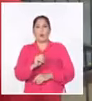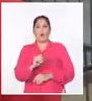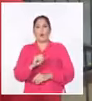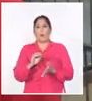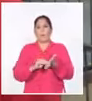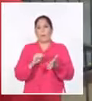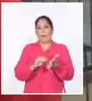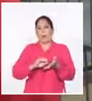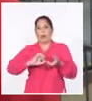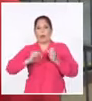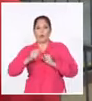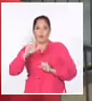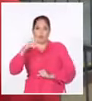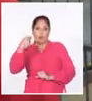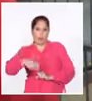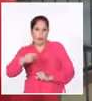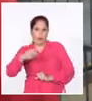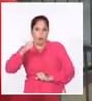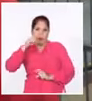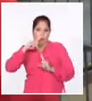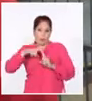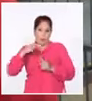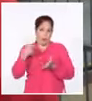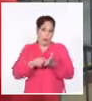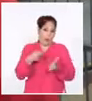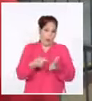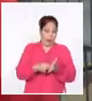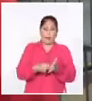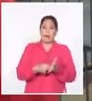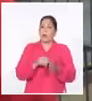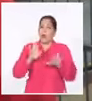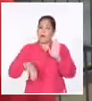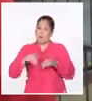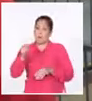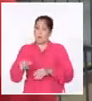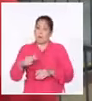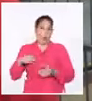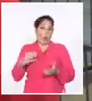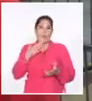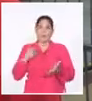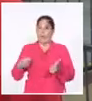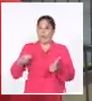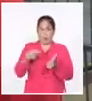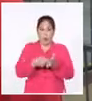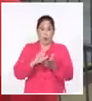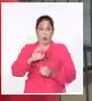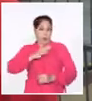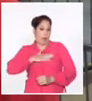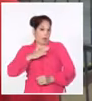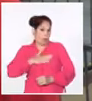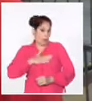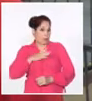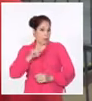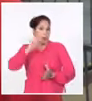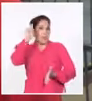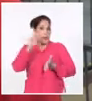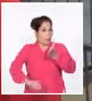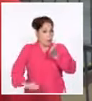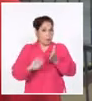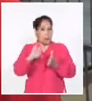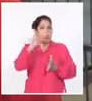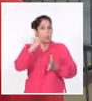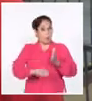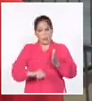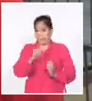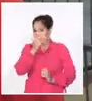al control fiscal, a la lucha contra la evasión fiscal, a la facilitación del pago de los impuestos. Es decir, es